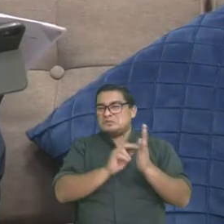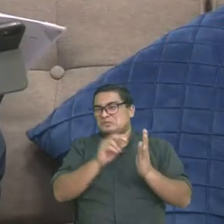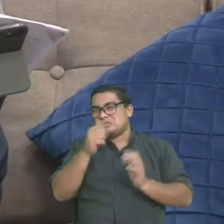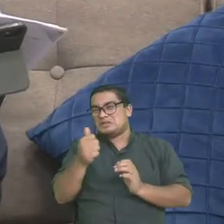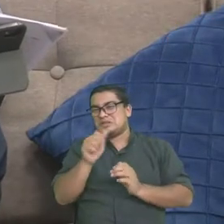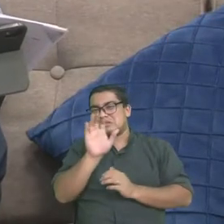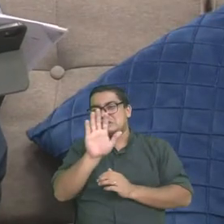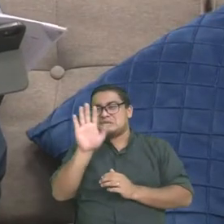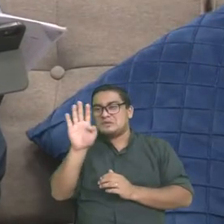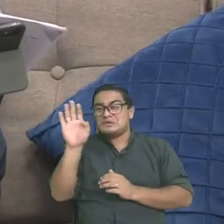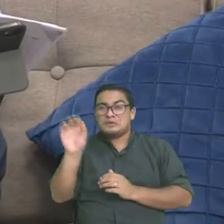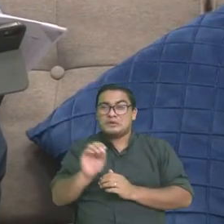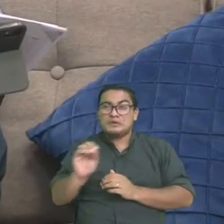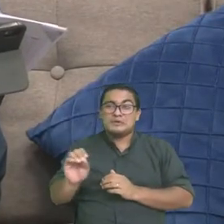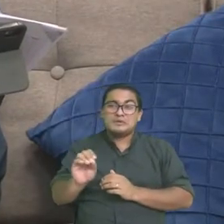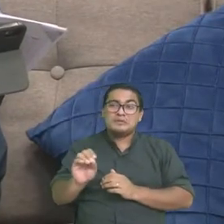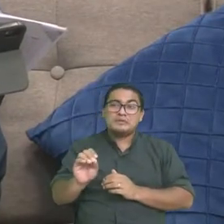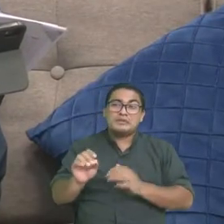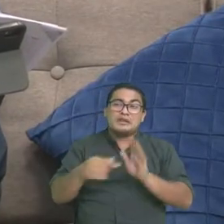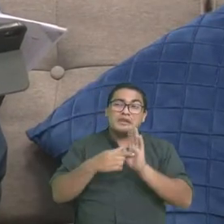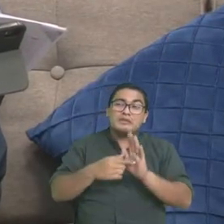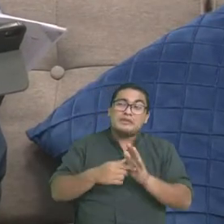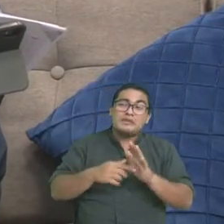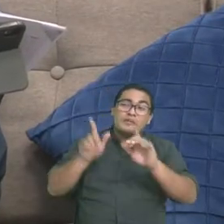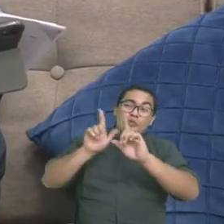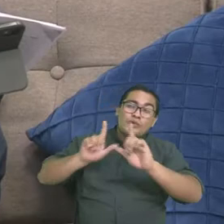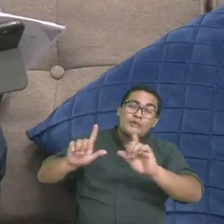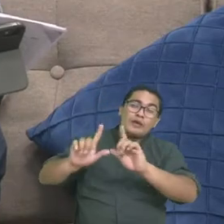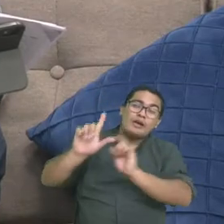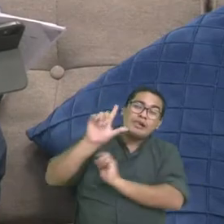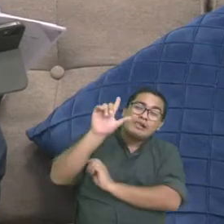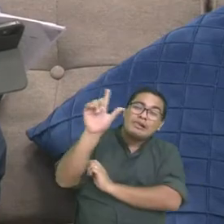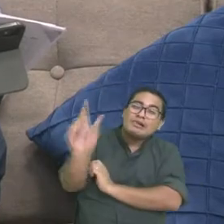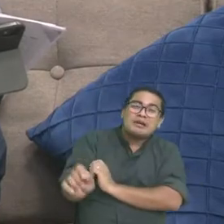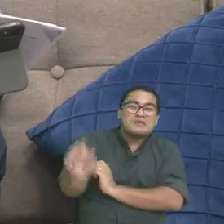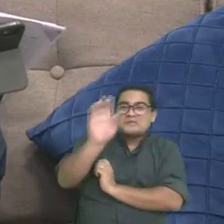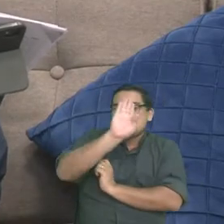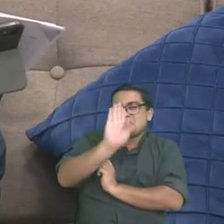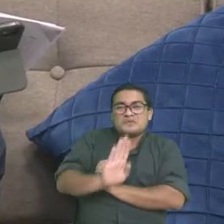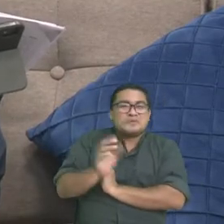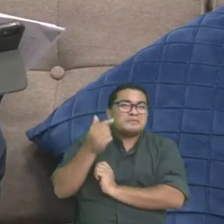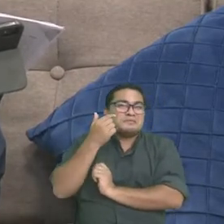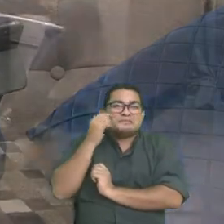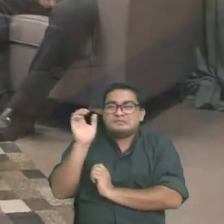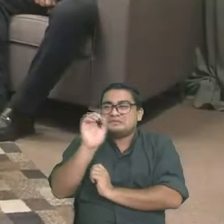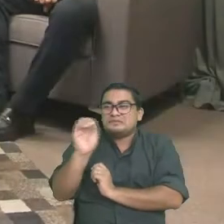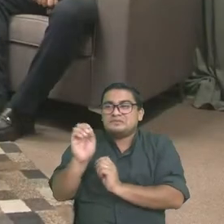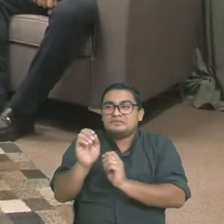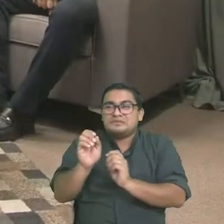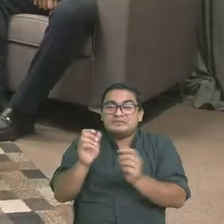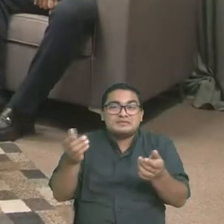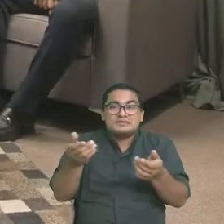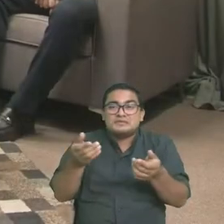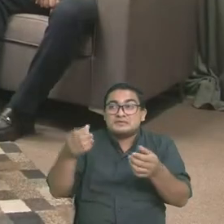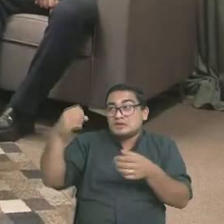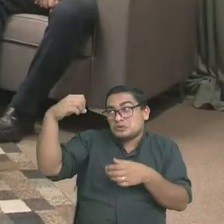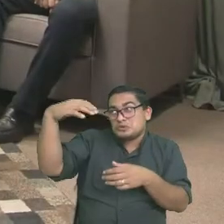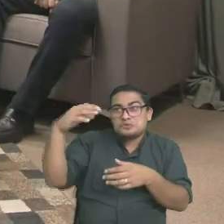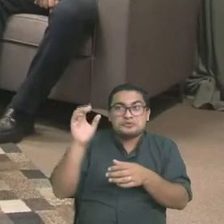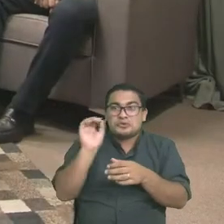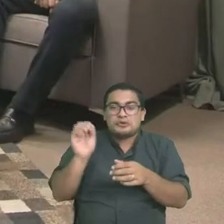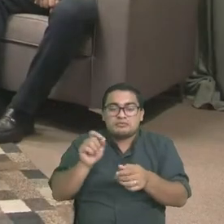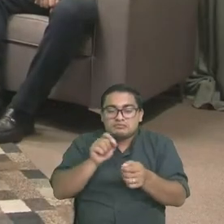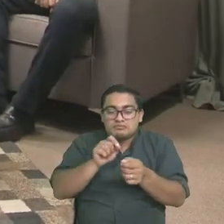sea, lugares donde en la vida se les ocurría encender una bombilla, se iluminaban con candiles,